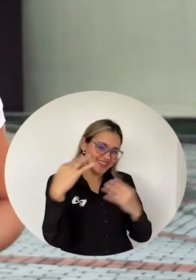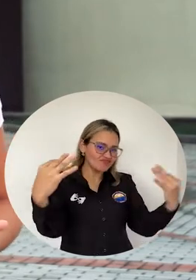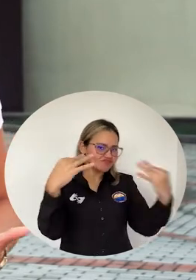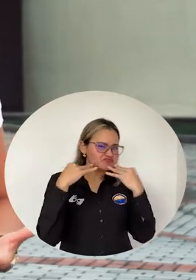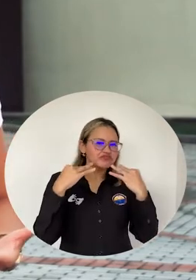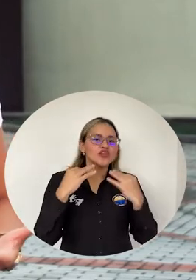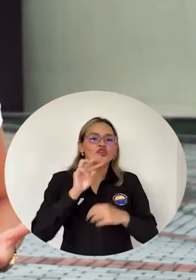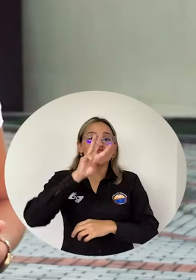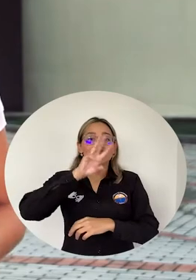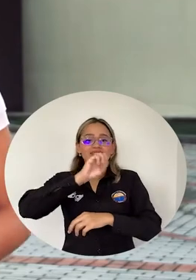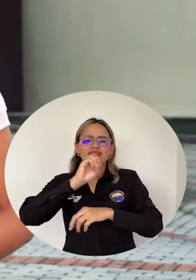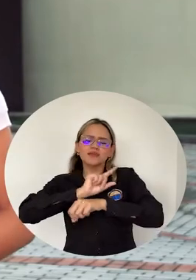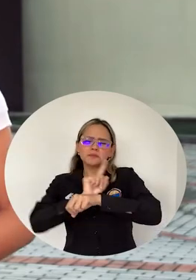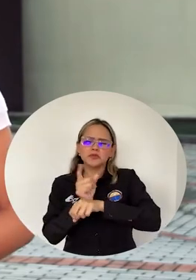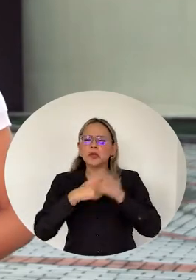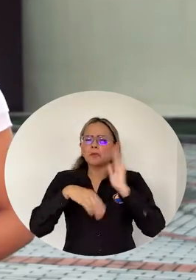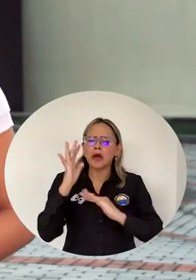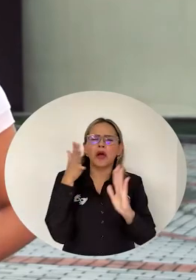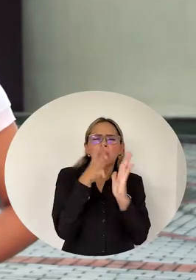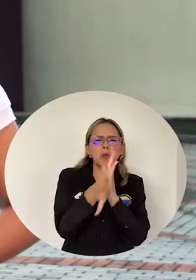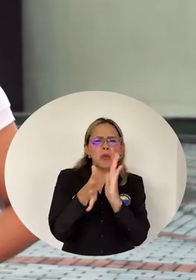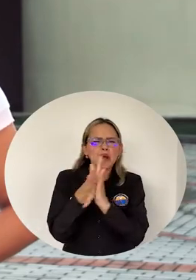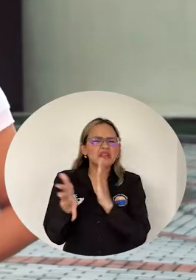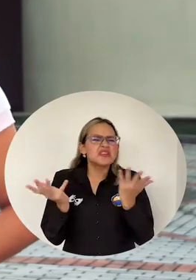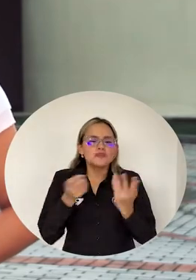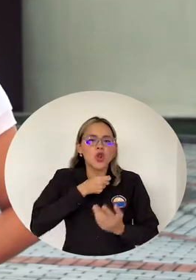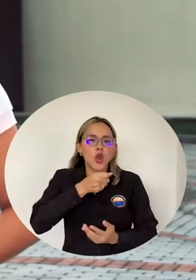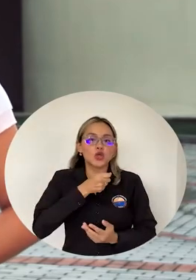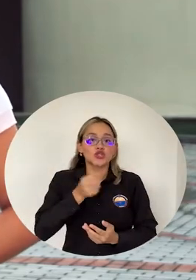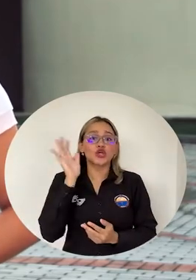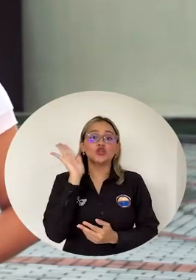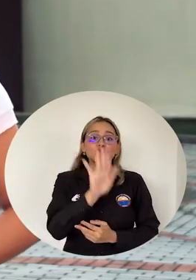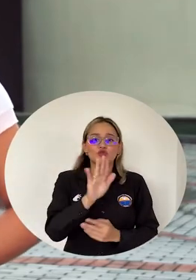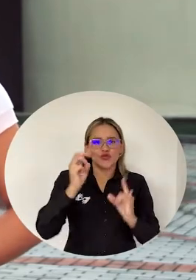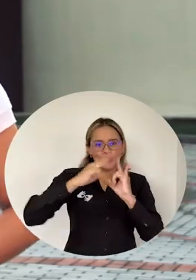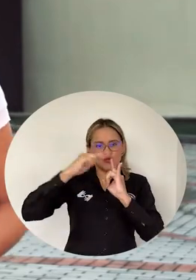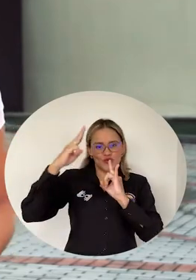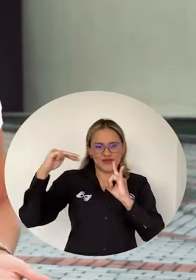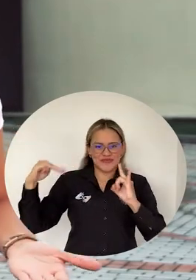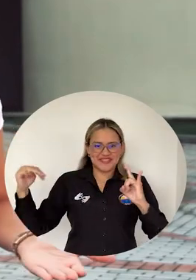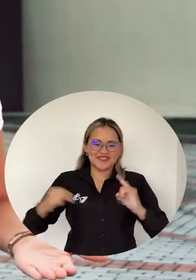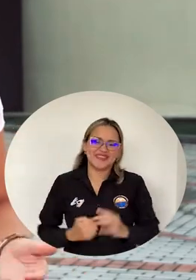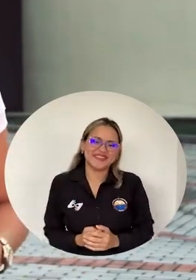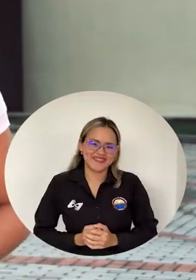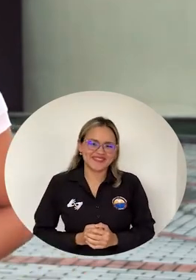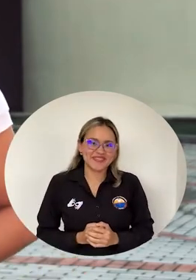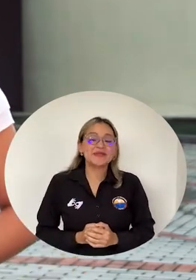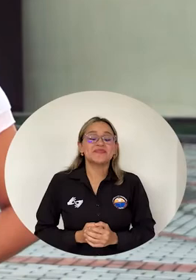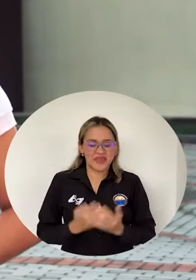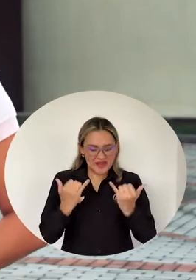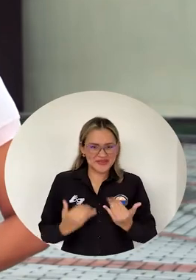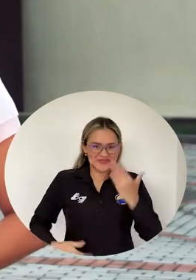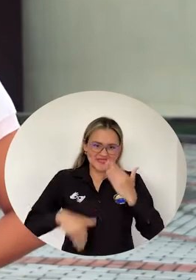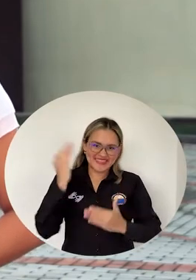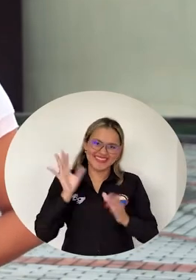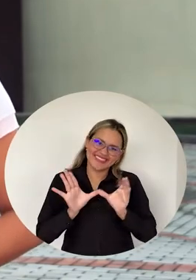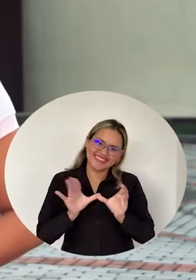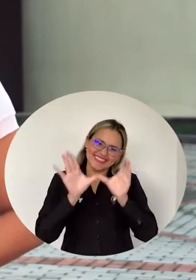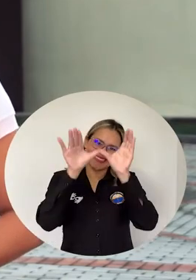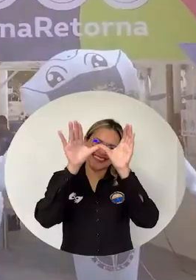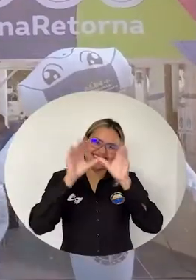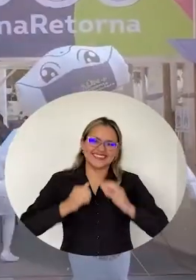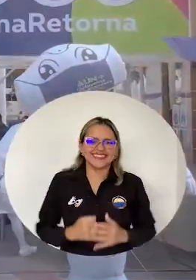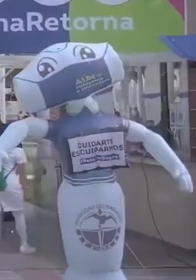los siguientes 30 minutos Para que conozcan detalles sobre el acontecer institucional de nuestra alma mater Ya comienza el Campus